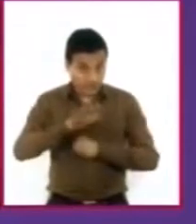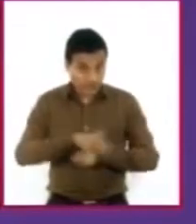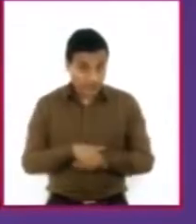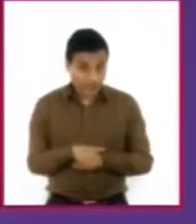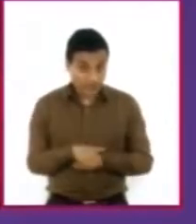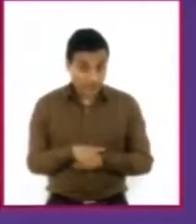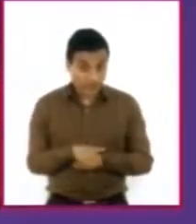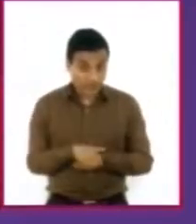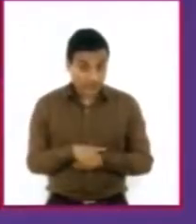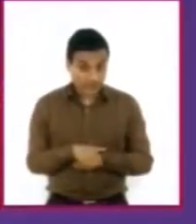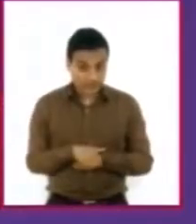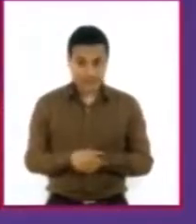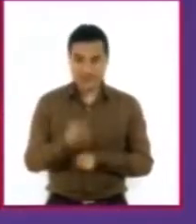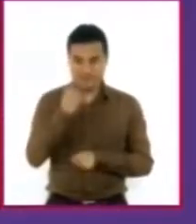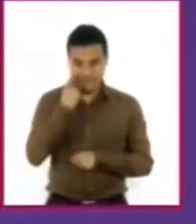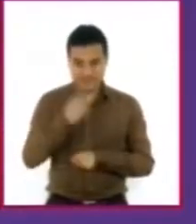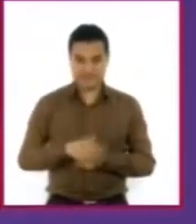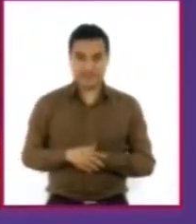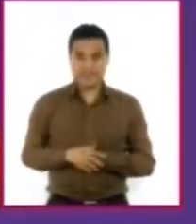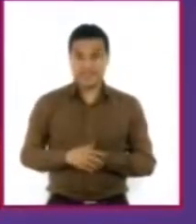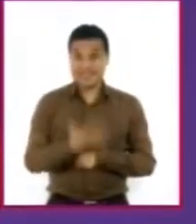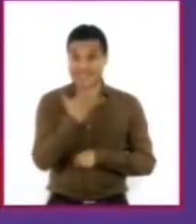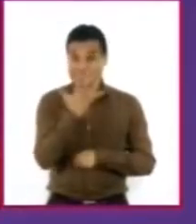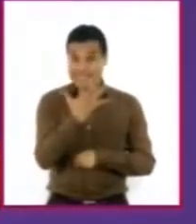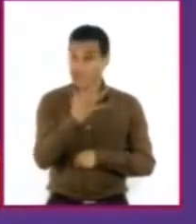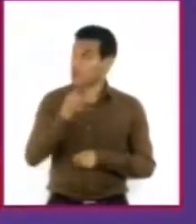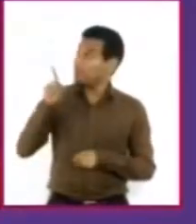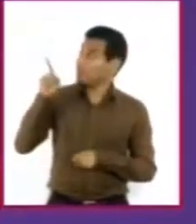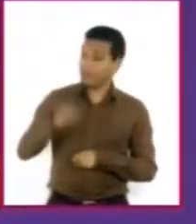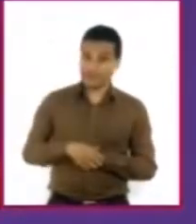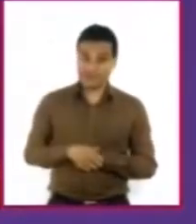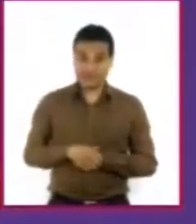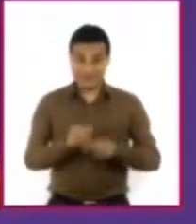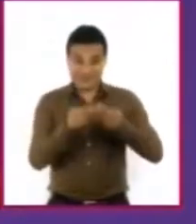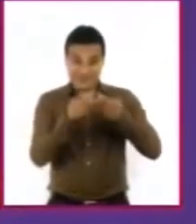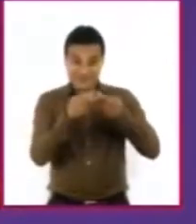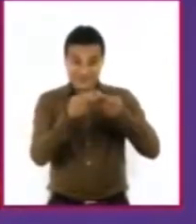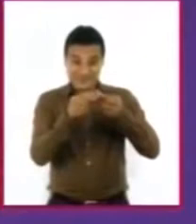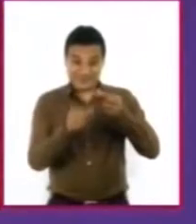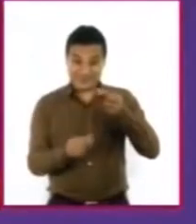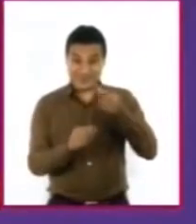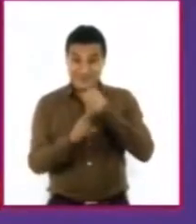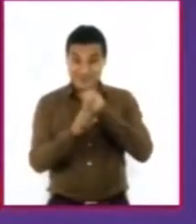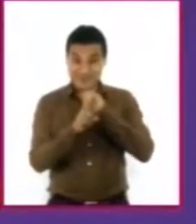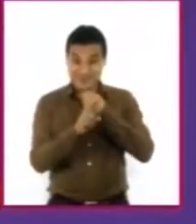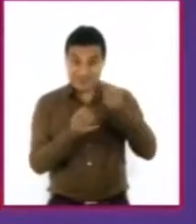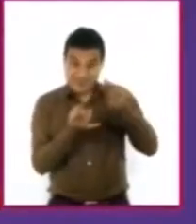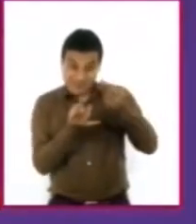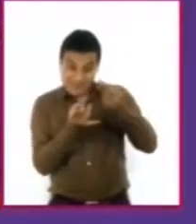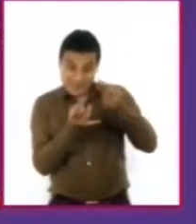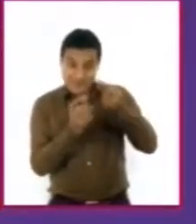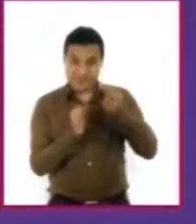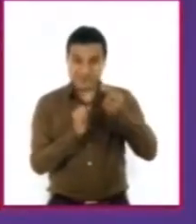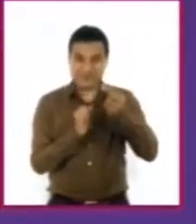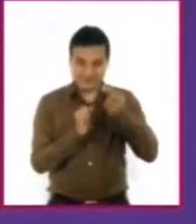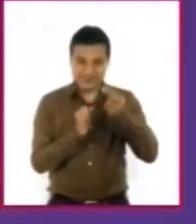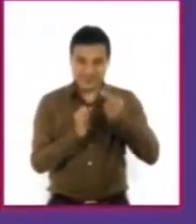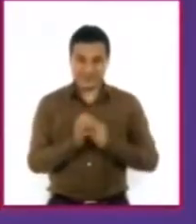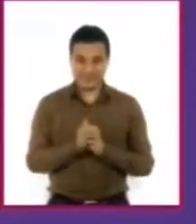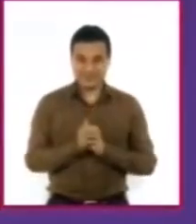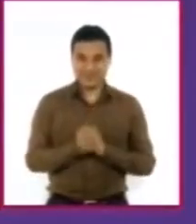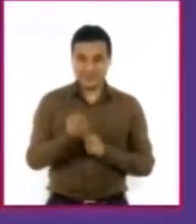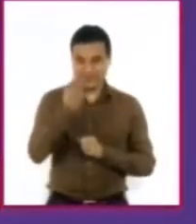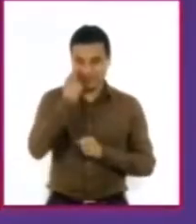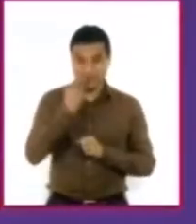A 5 tubos de ensayo con agua se les agrega una cantidad diferente de colorante. 1 gota al primero,